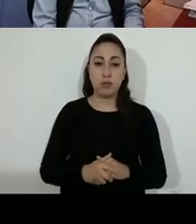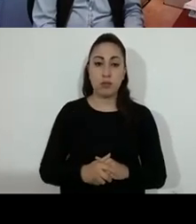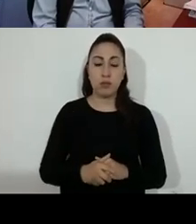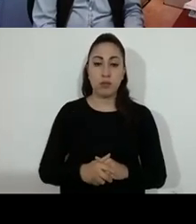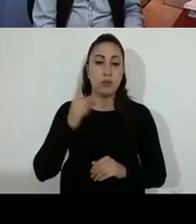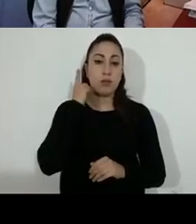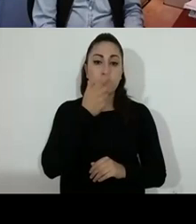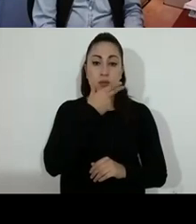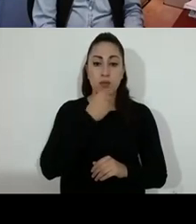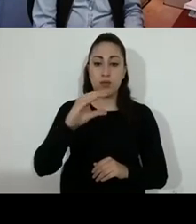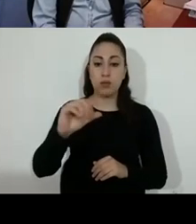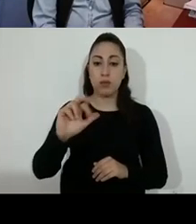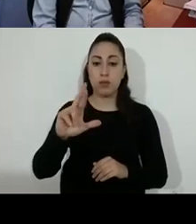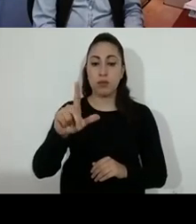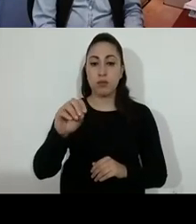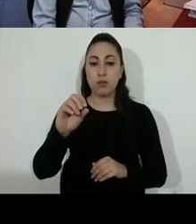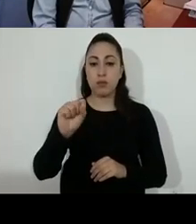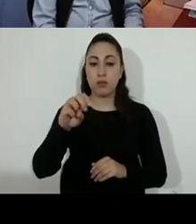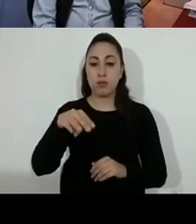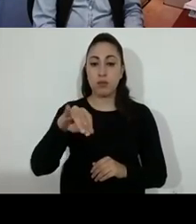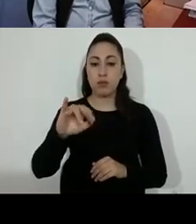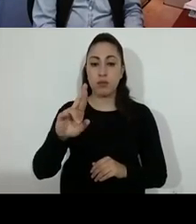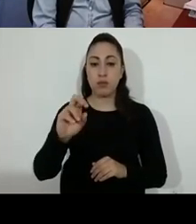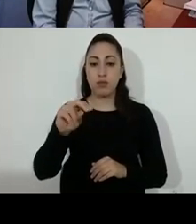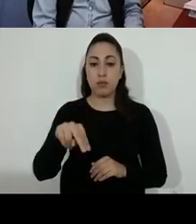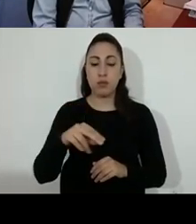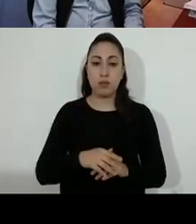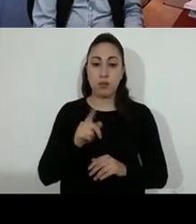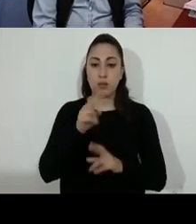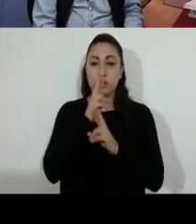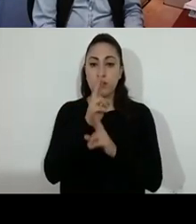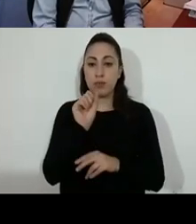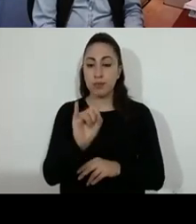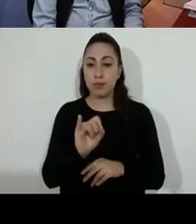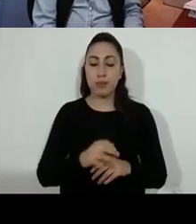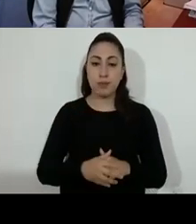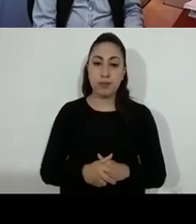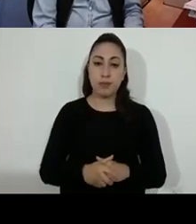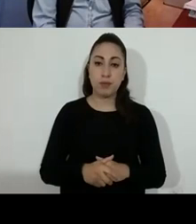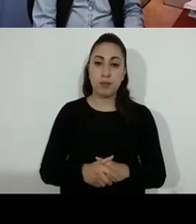Diputado Carlos Hernández Mirón. A favor.